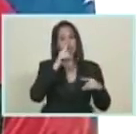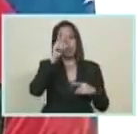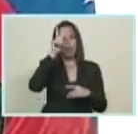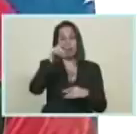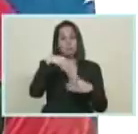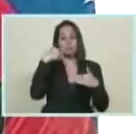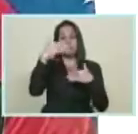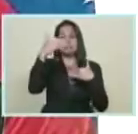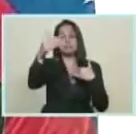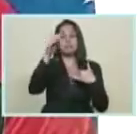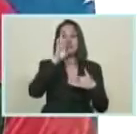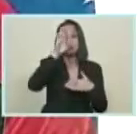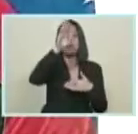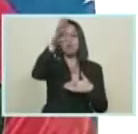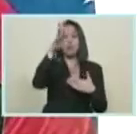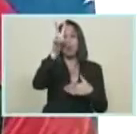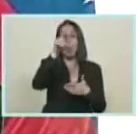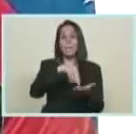adelante,